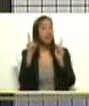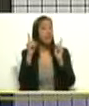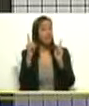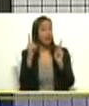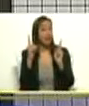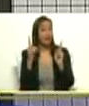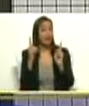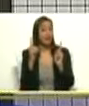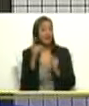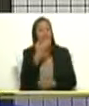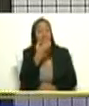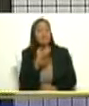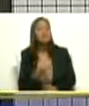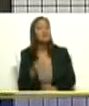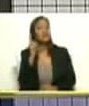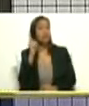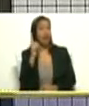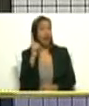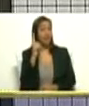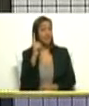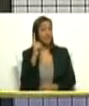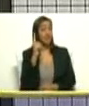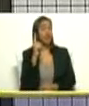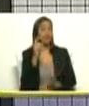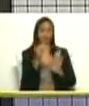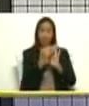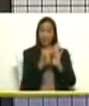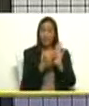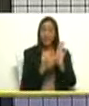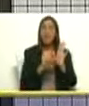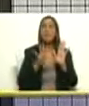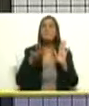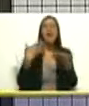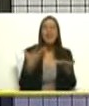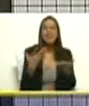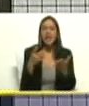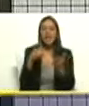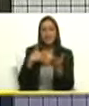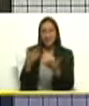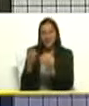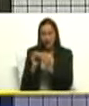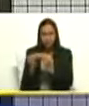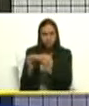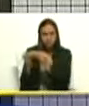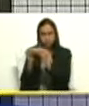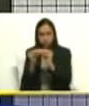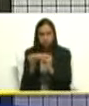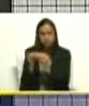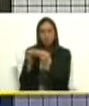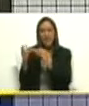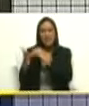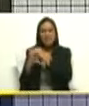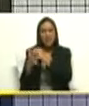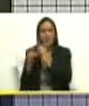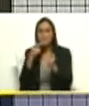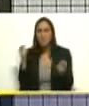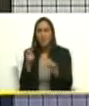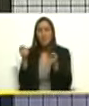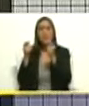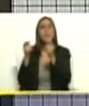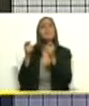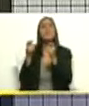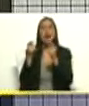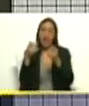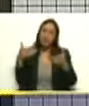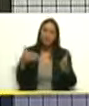diciembre para tratar de profundizar el daño que habían hecho desde el punto de vista psicológico a la opinión pública venezolana